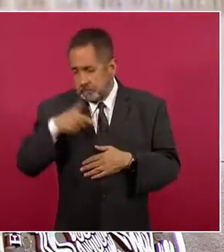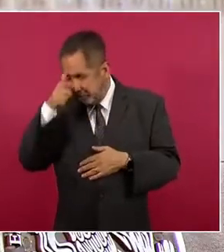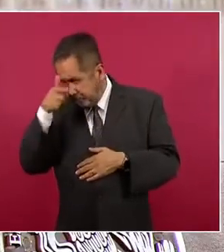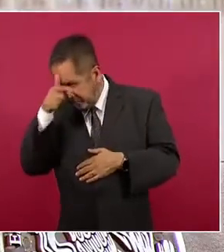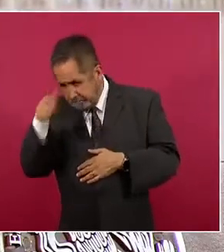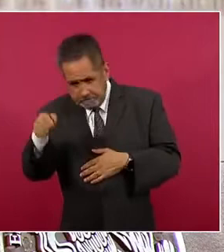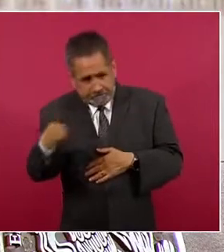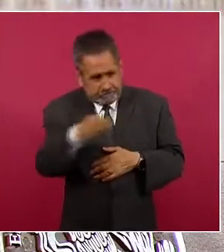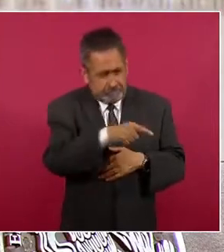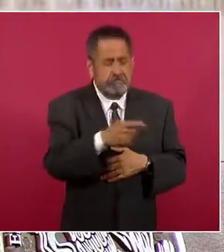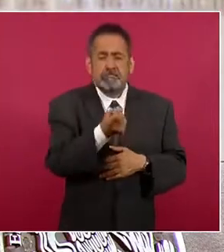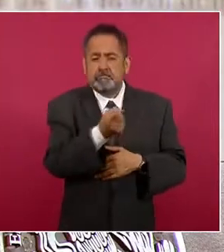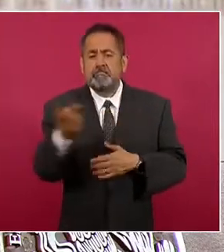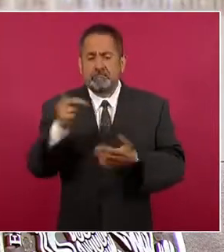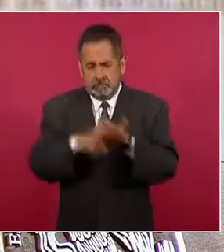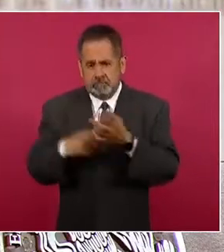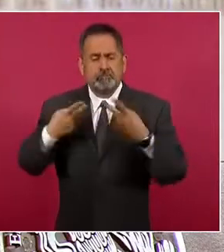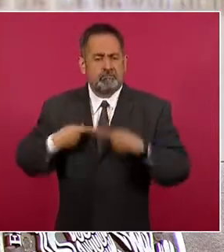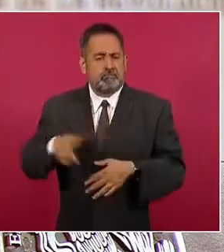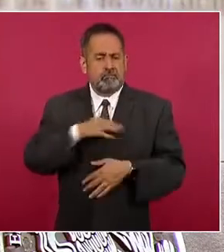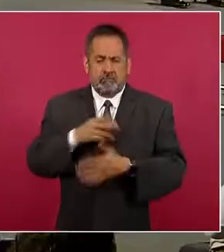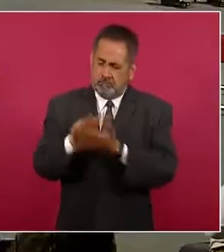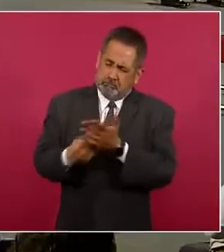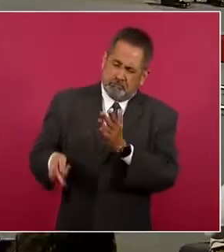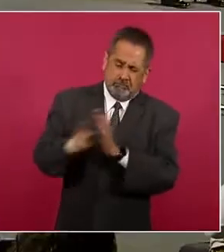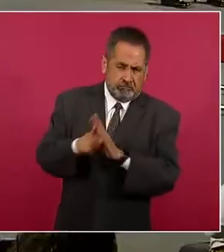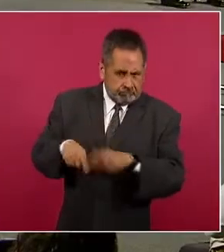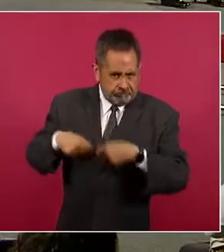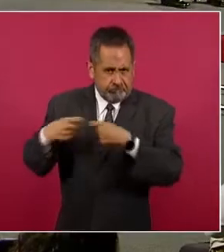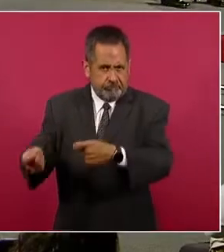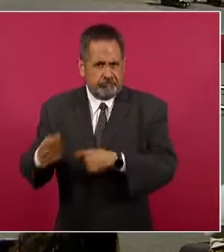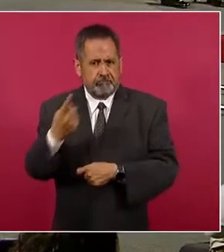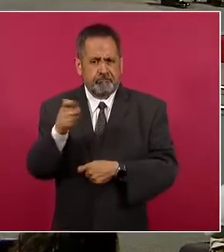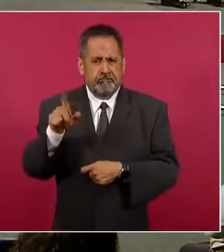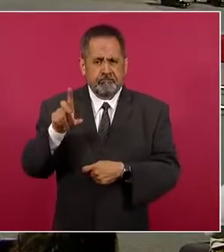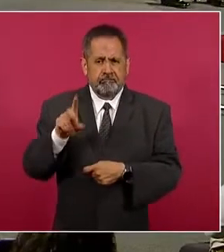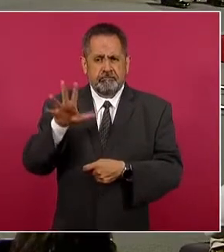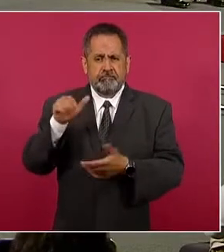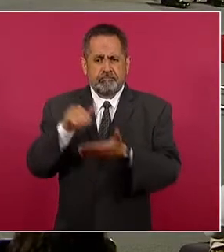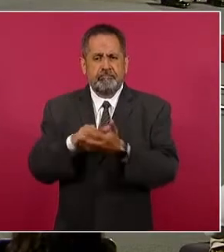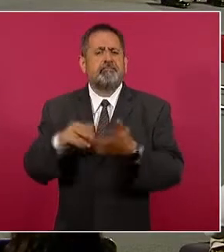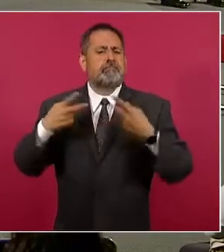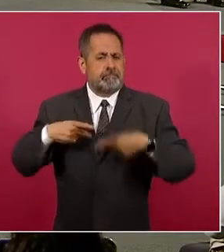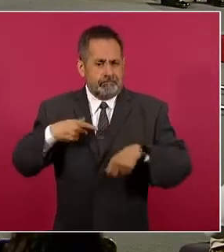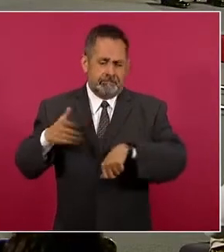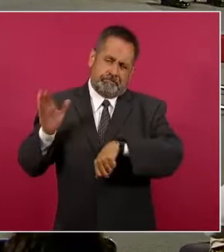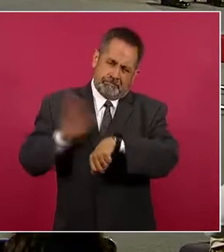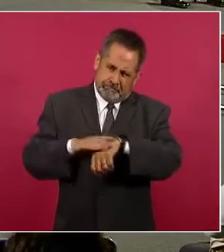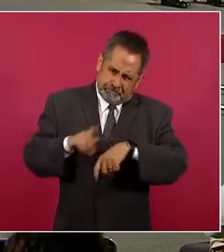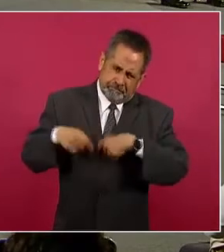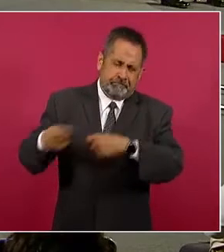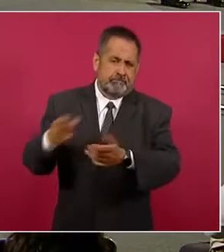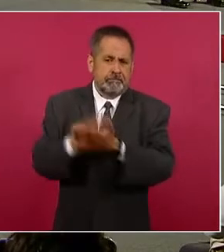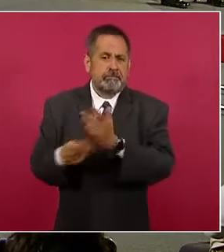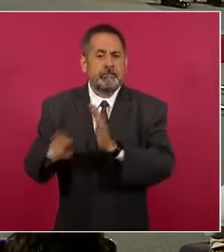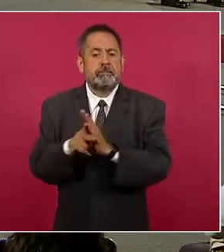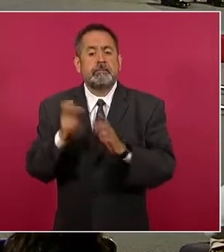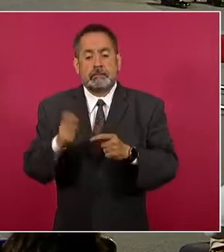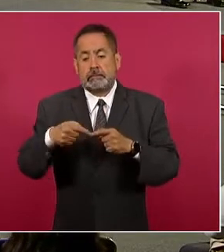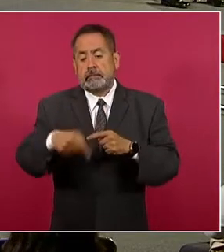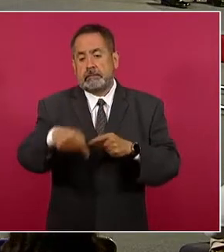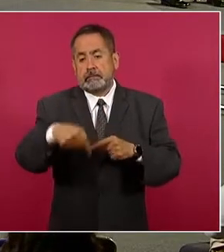diagnosticado personal susceptible de basificar del orden de 135 mil personas más. Es decir, que al cierre de este